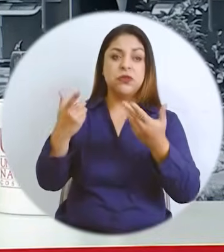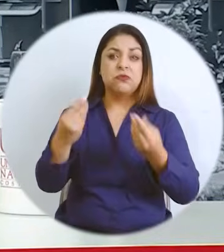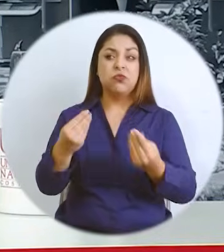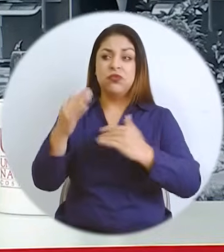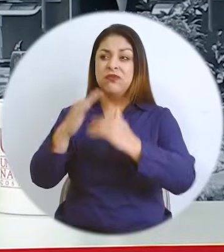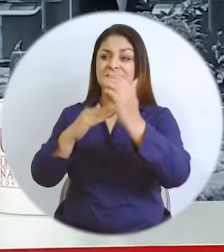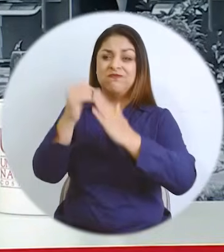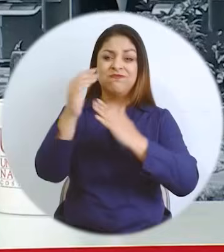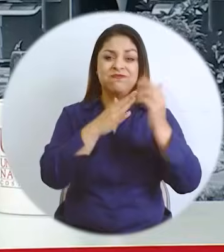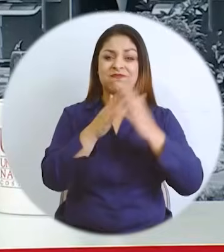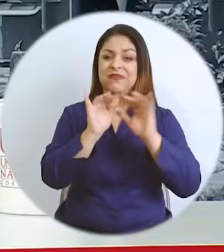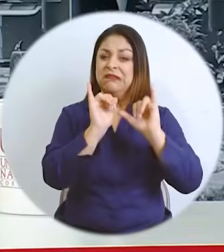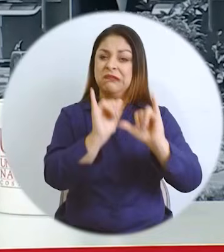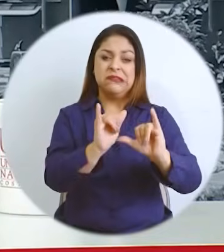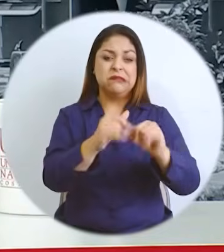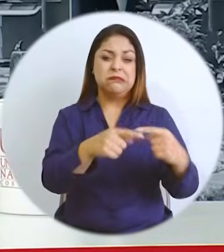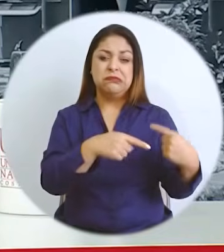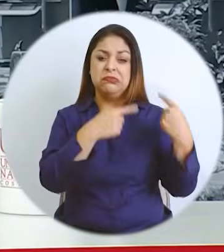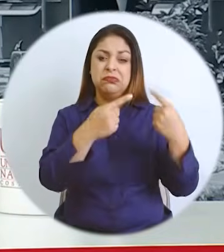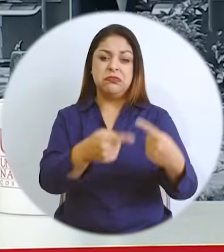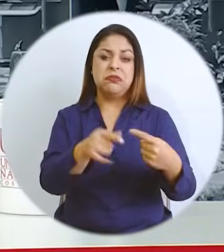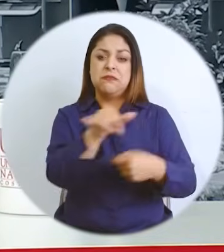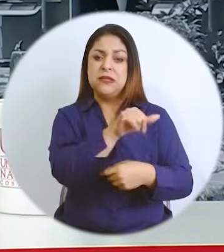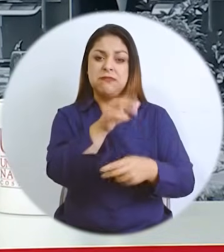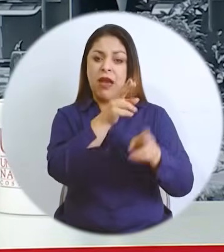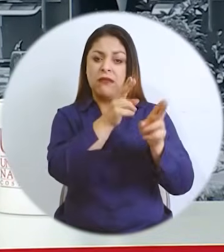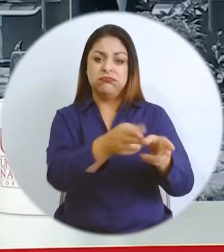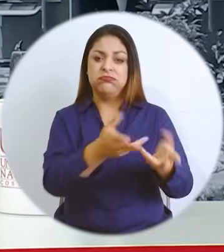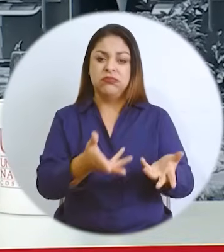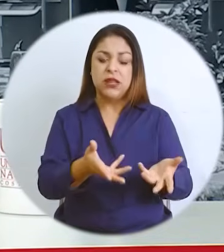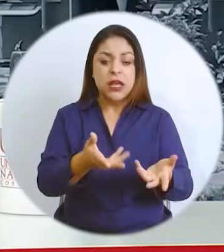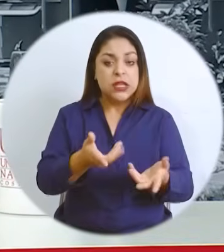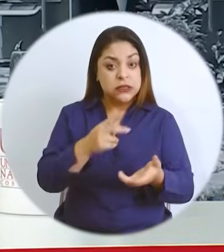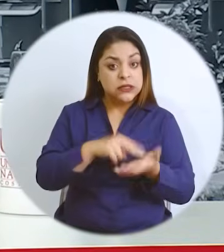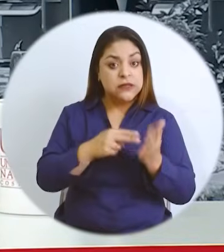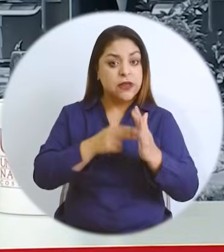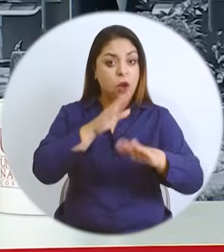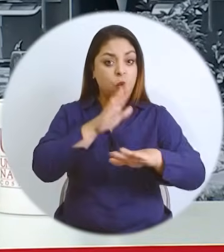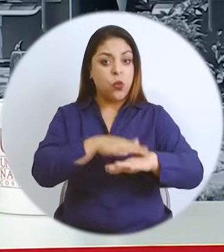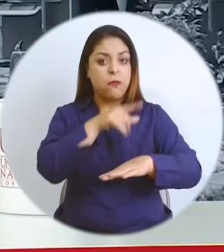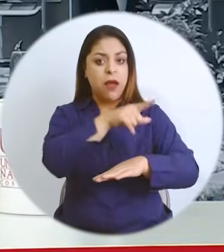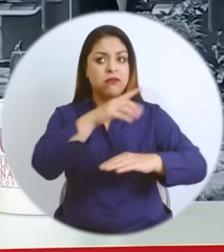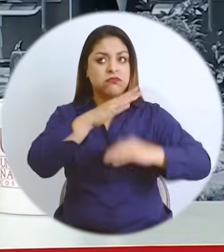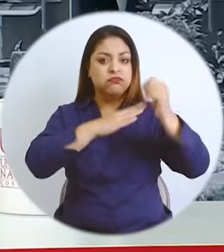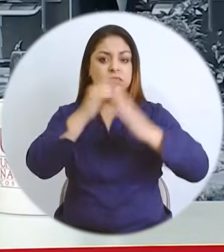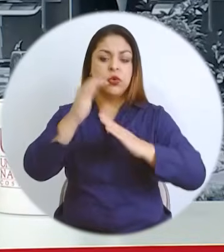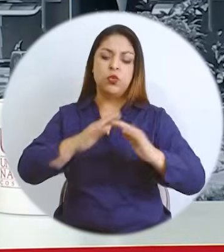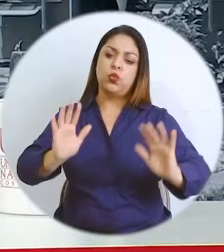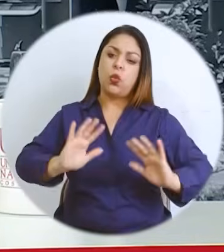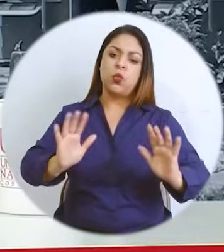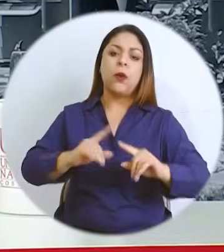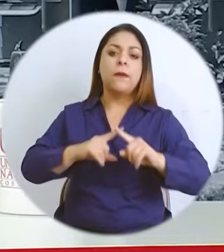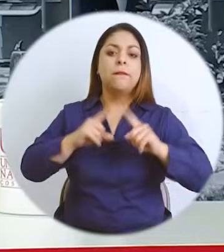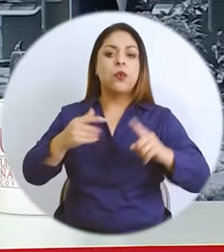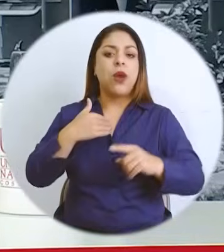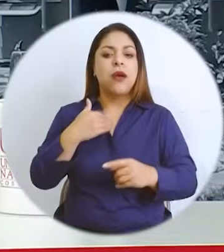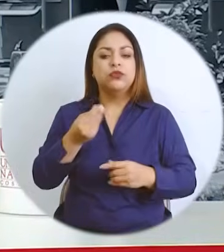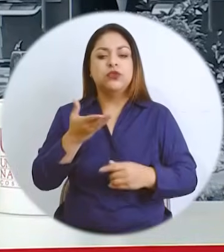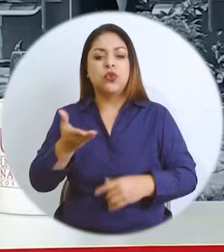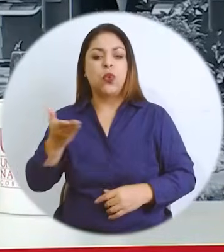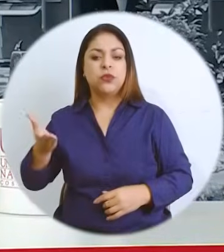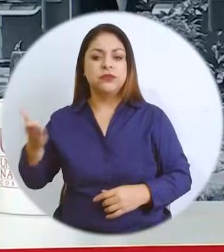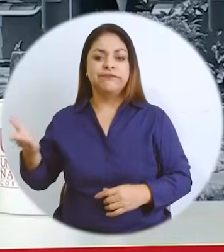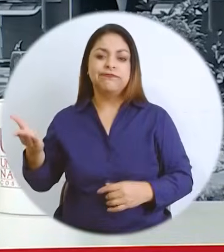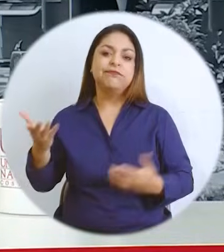está. Entonces tal vez no es pensar en que es culpa de la infraestructura, sino que hay muchísimas cosas